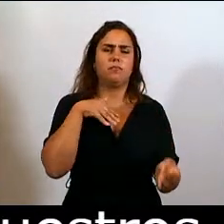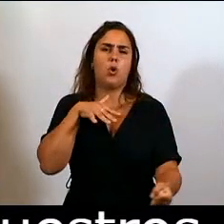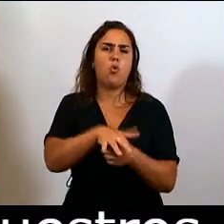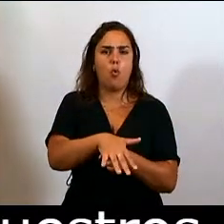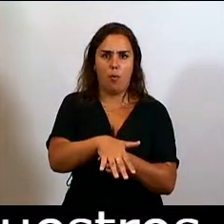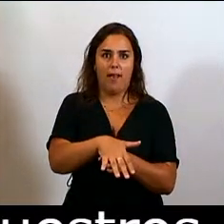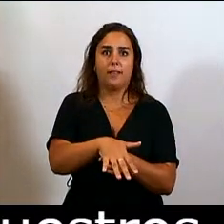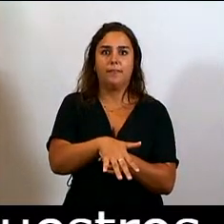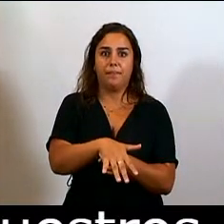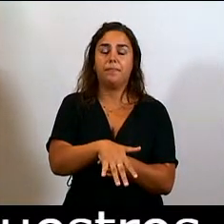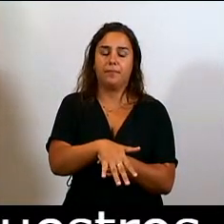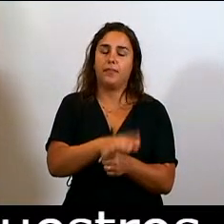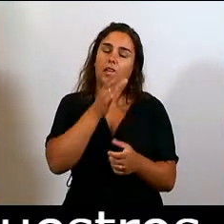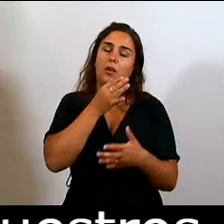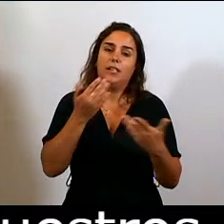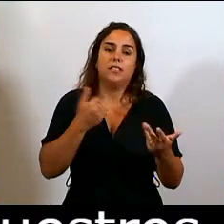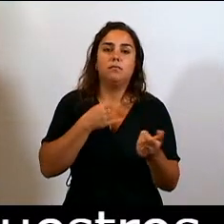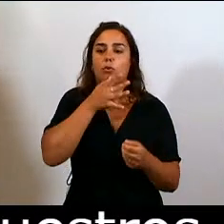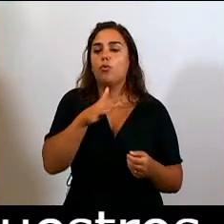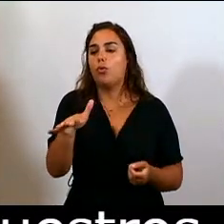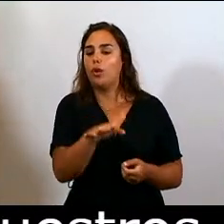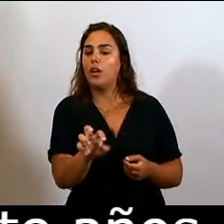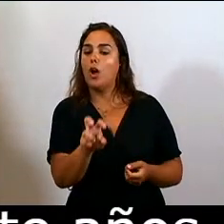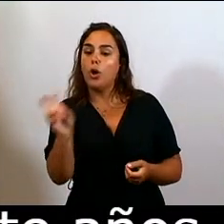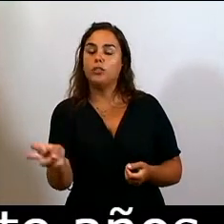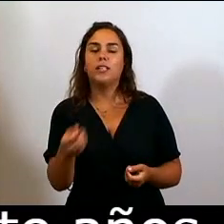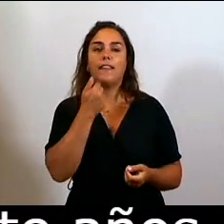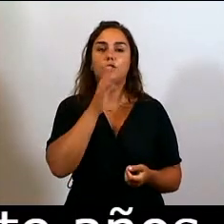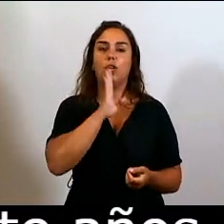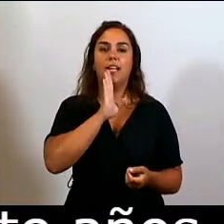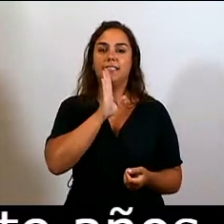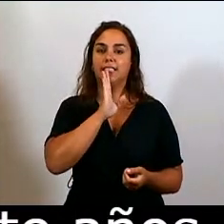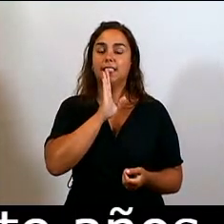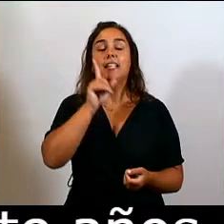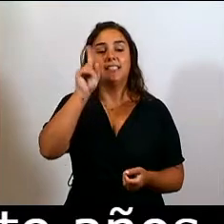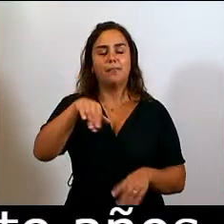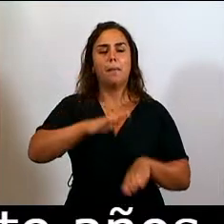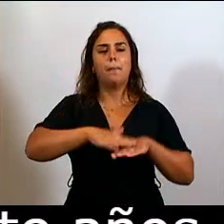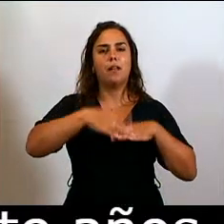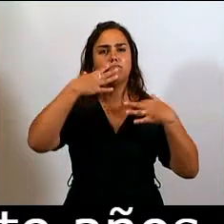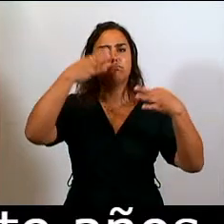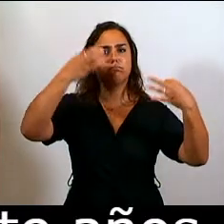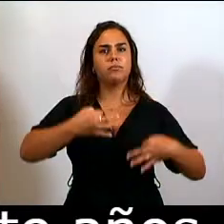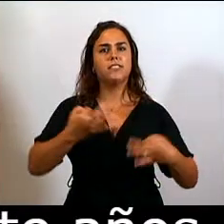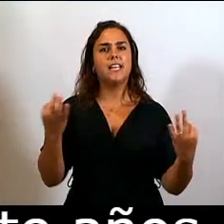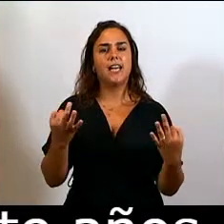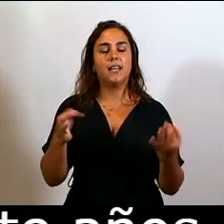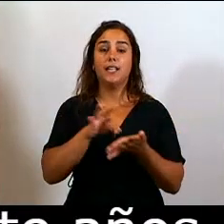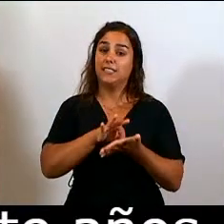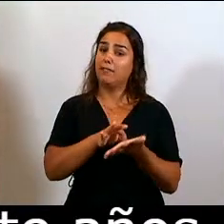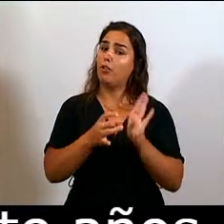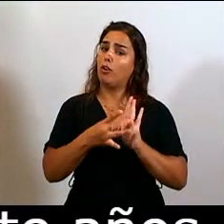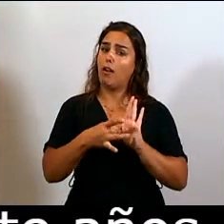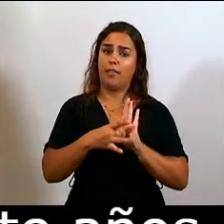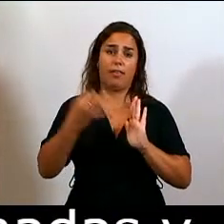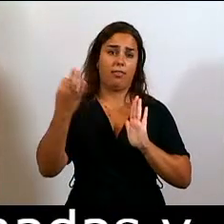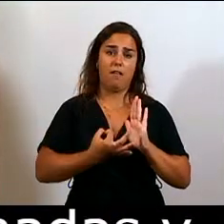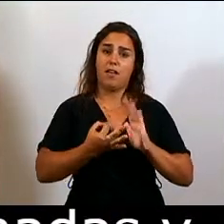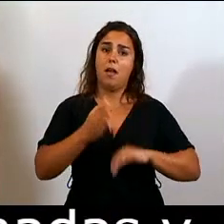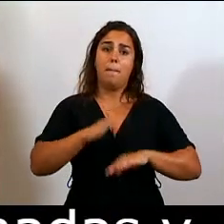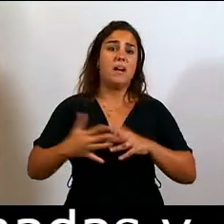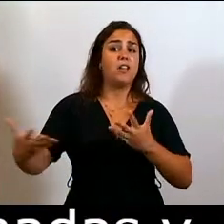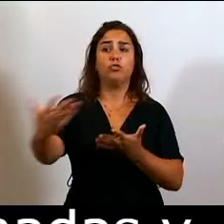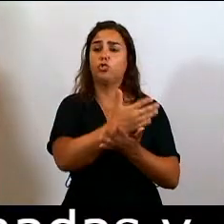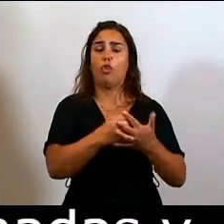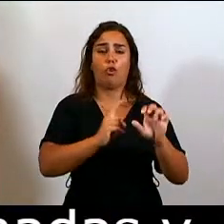sido planteadas por las partes previamente mencionadas y para garantizar un servicio de calidad a favor de todos